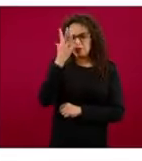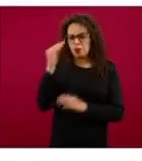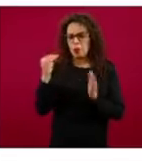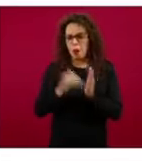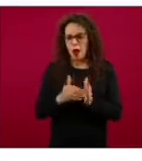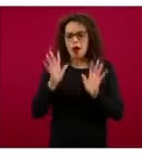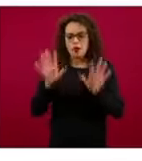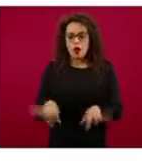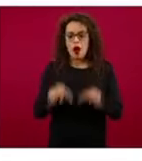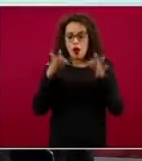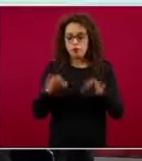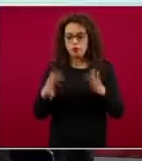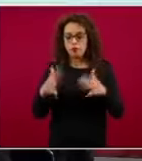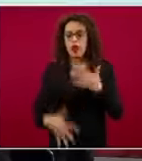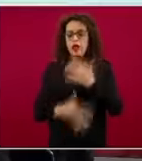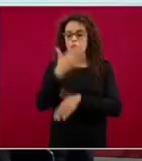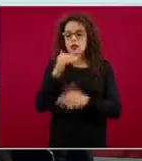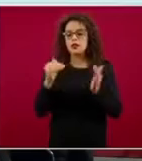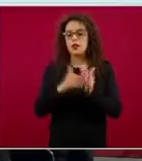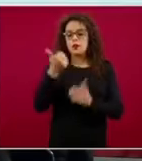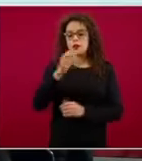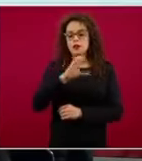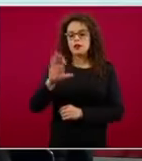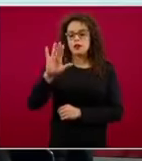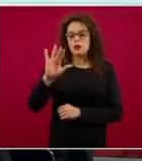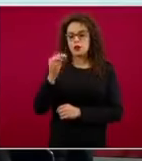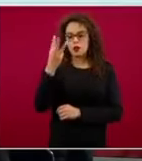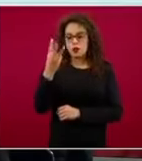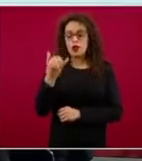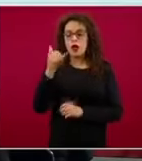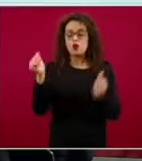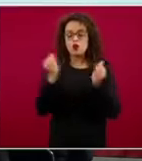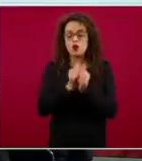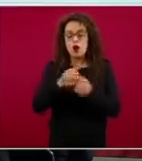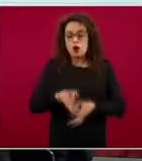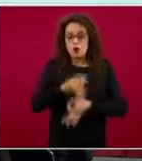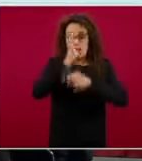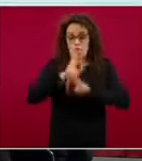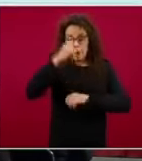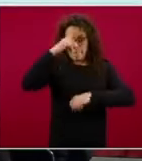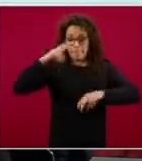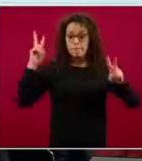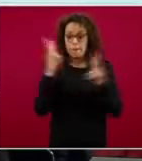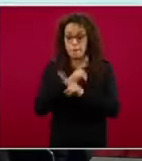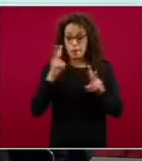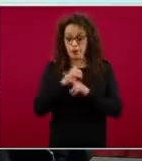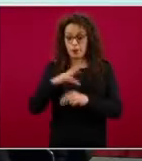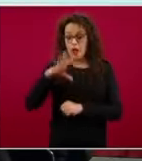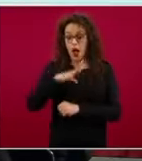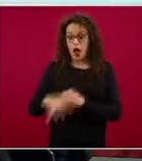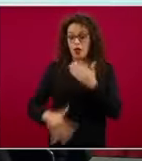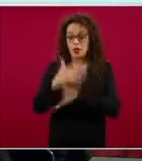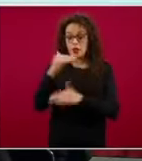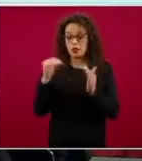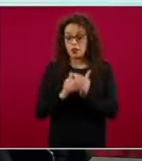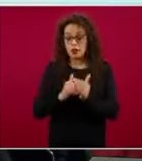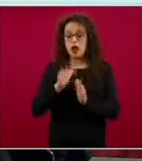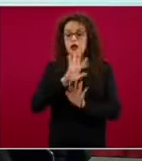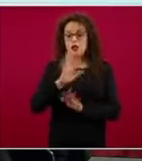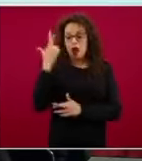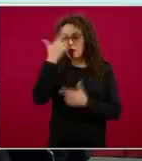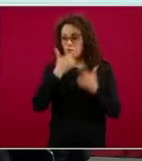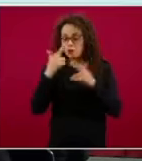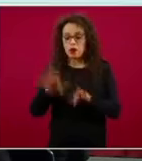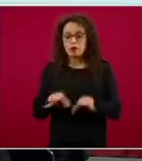con estados 15,653, y de las camas con ventilador de 15,000 que se tienen, se han validado